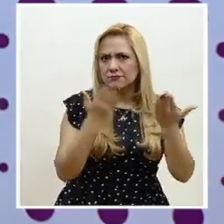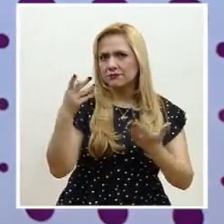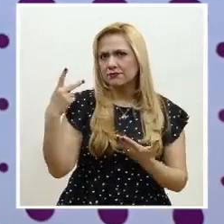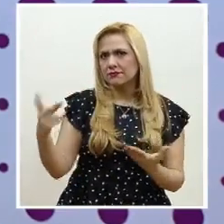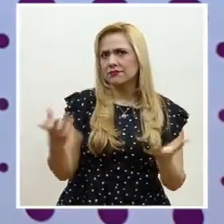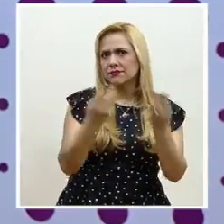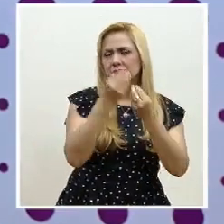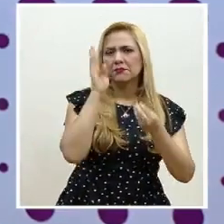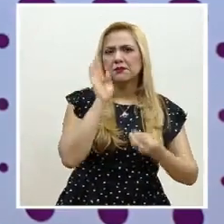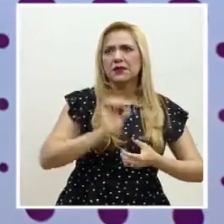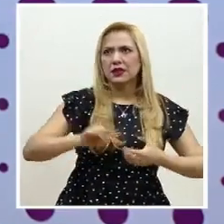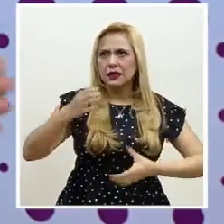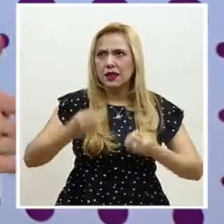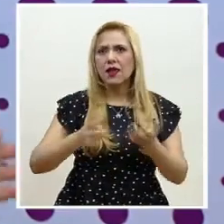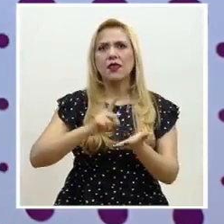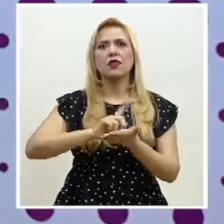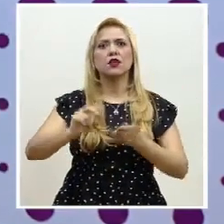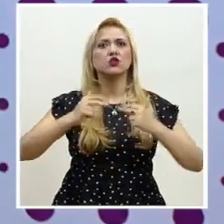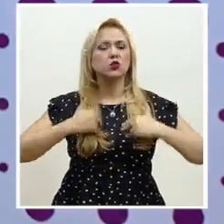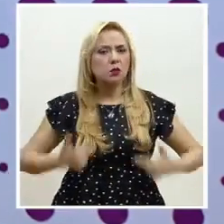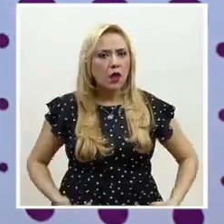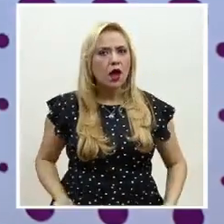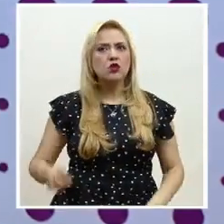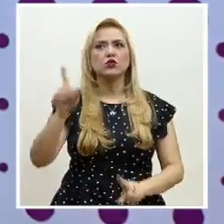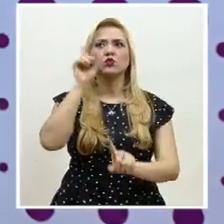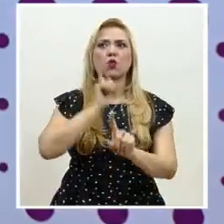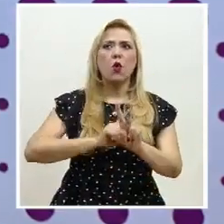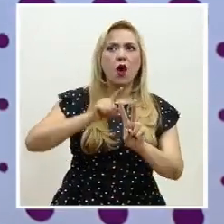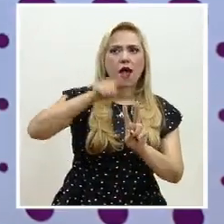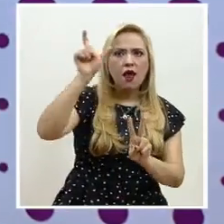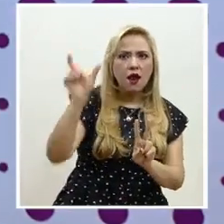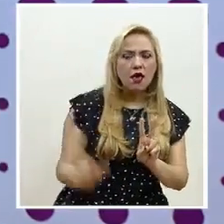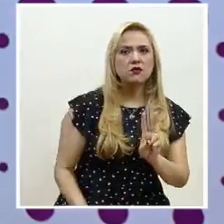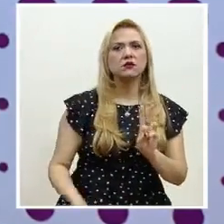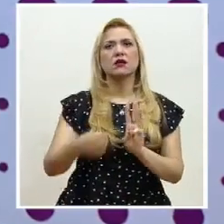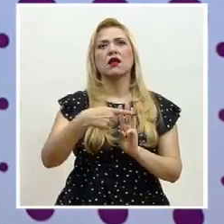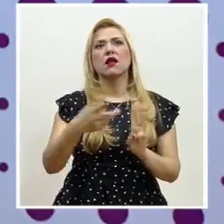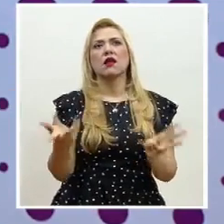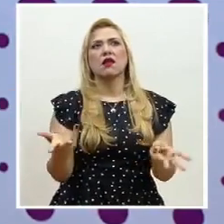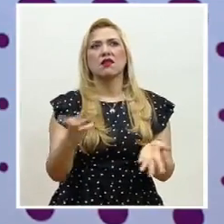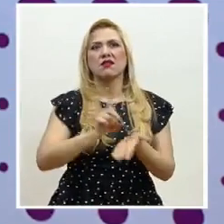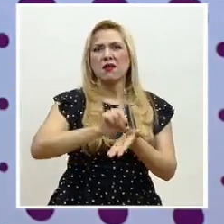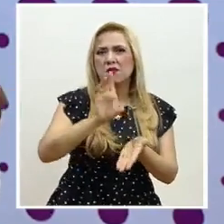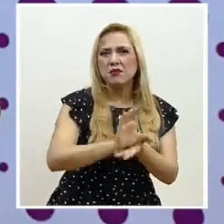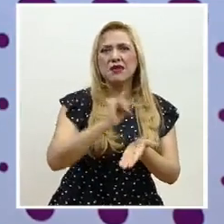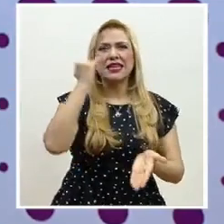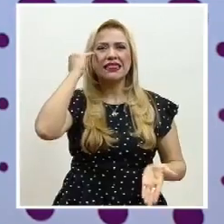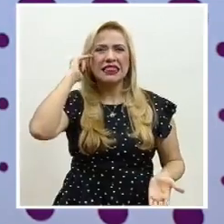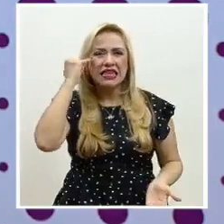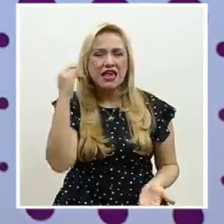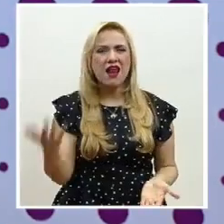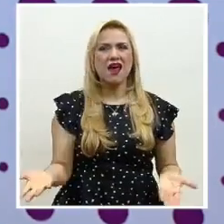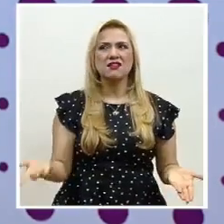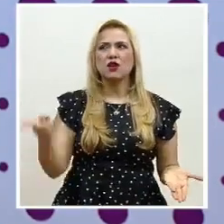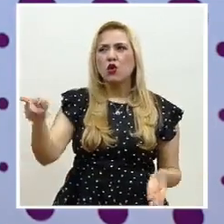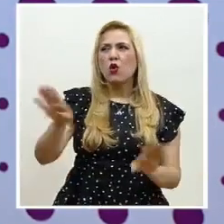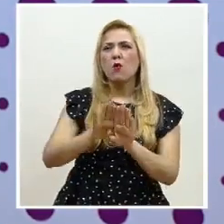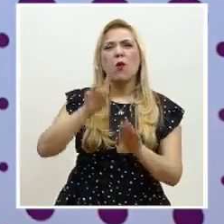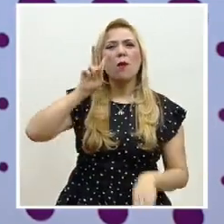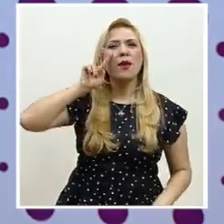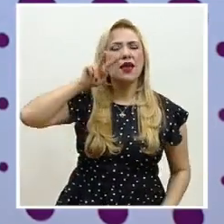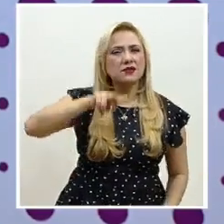derechos humanos, perspectiva de género y perspectiva de distintos grupos en condiciones de vulnerabilidad, etcétera. ¿Qué reflexión harías tú entre la relación